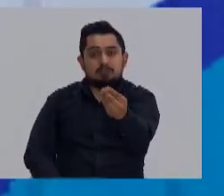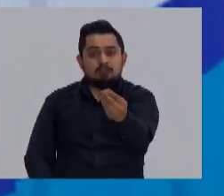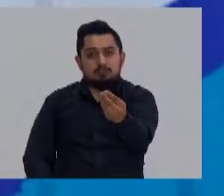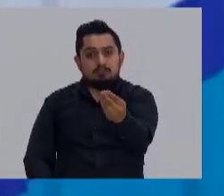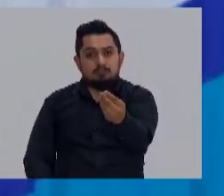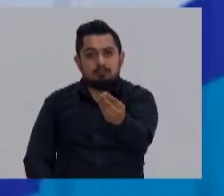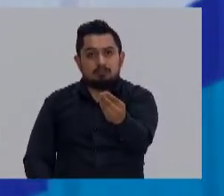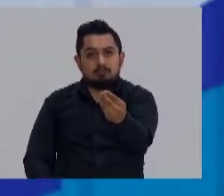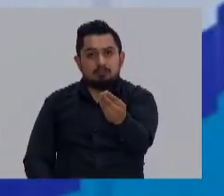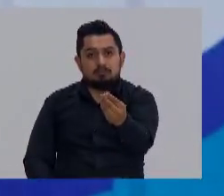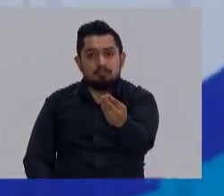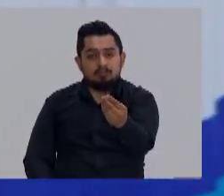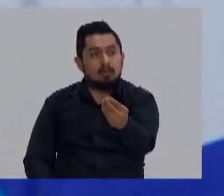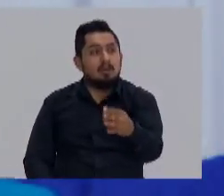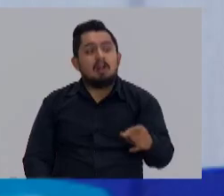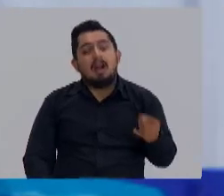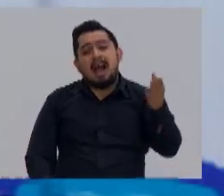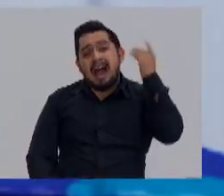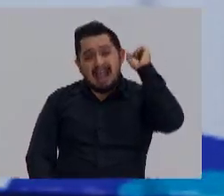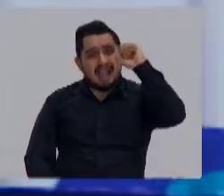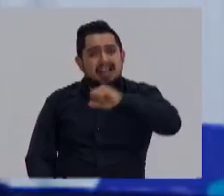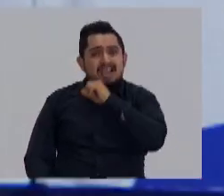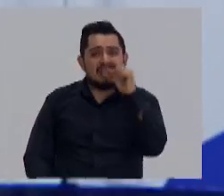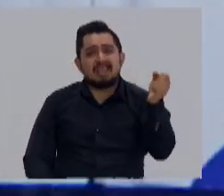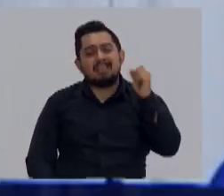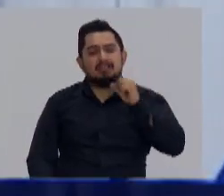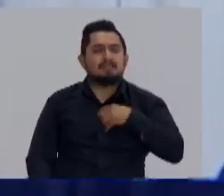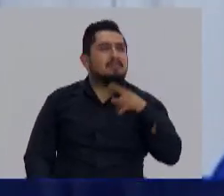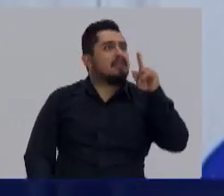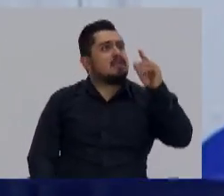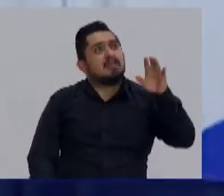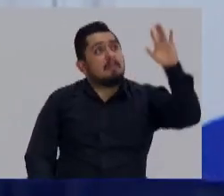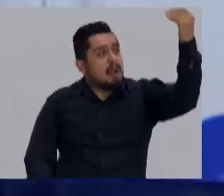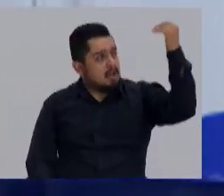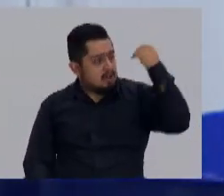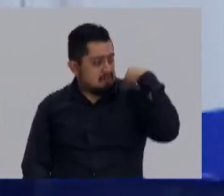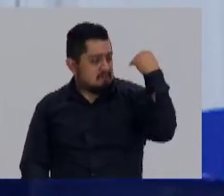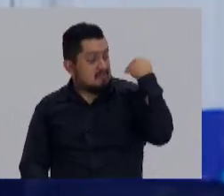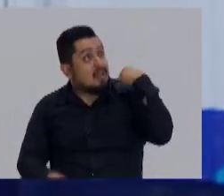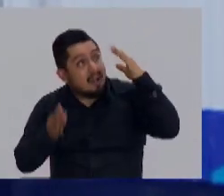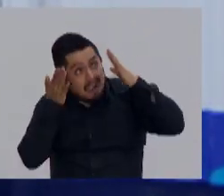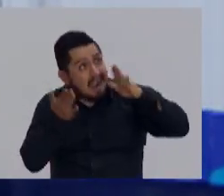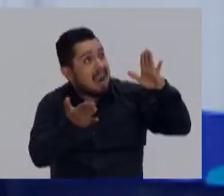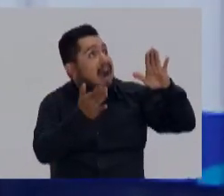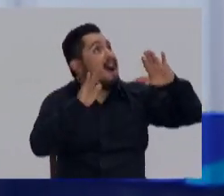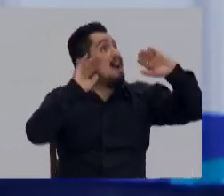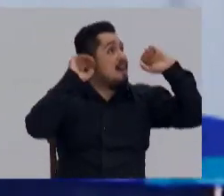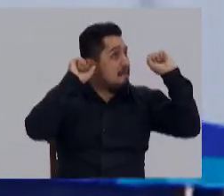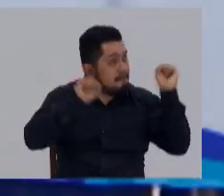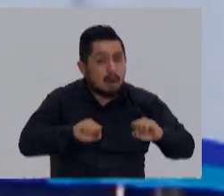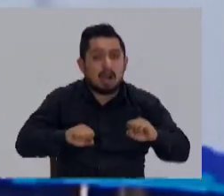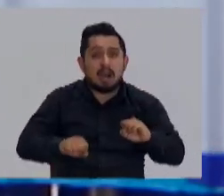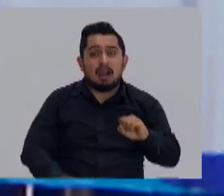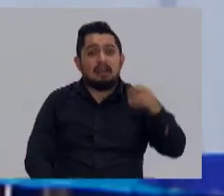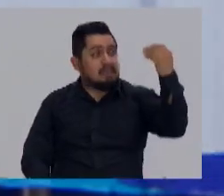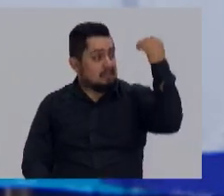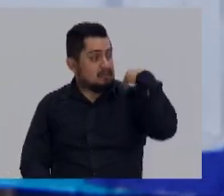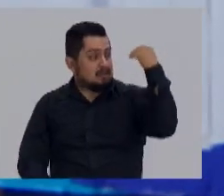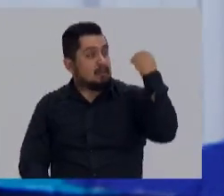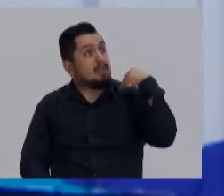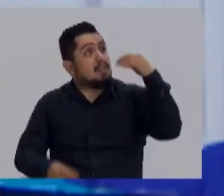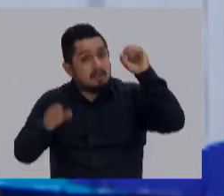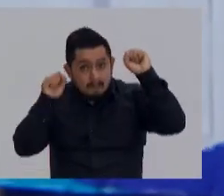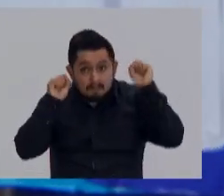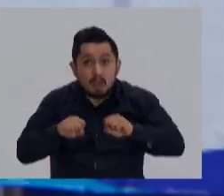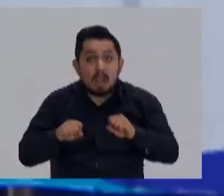oportunidad. Me encanta aquel himno que dice: puedo oír tu voz llamando, puedo oír tu voz llamando,